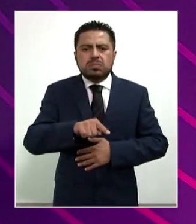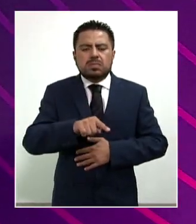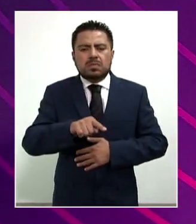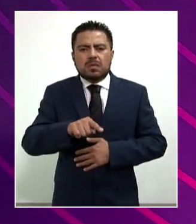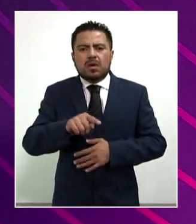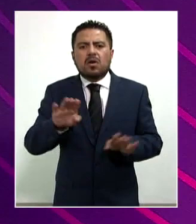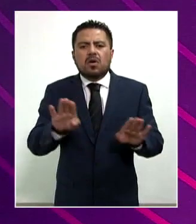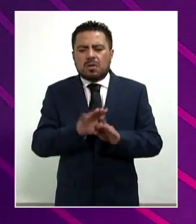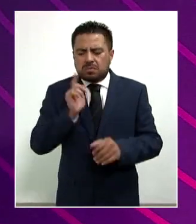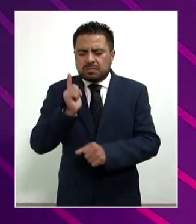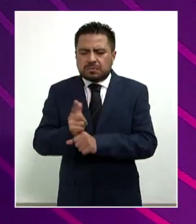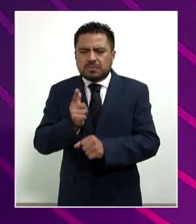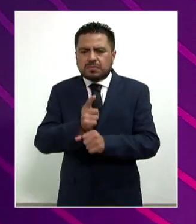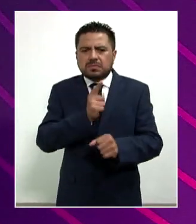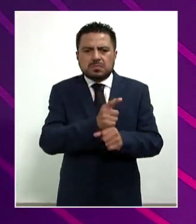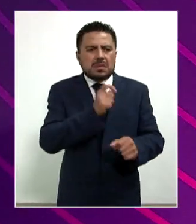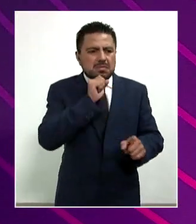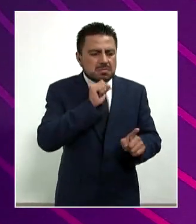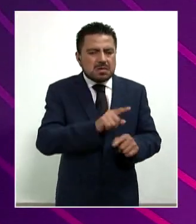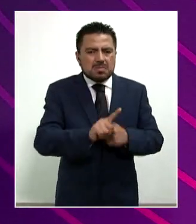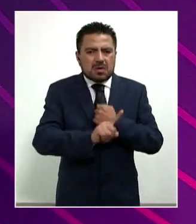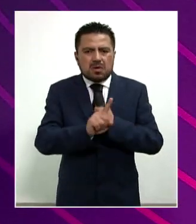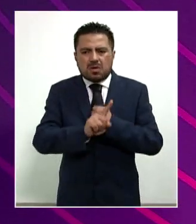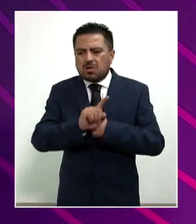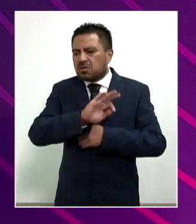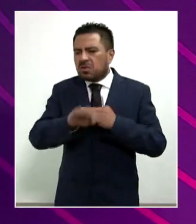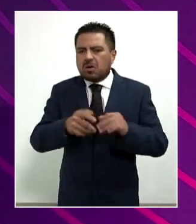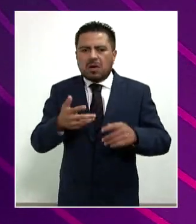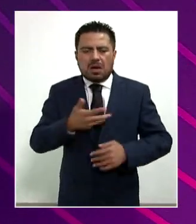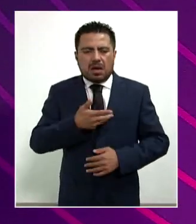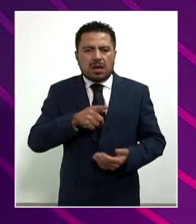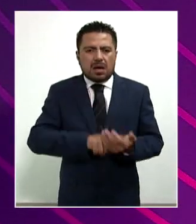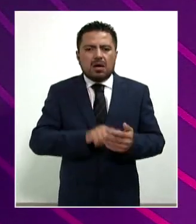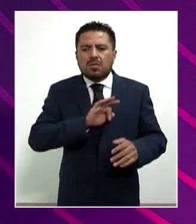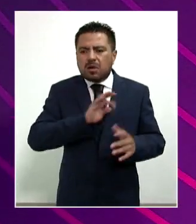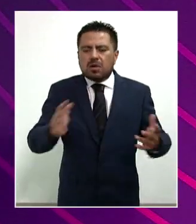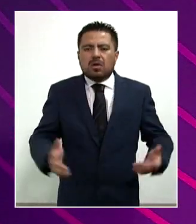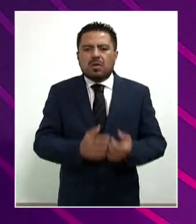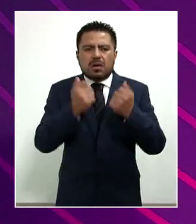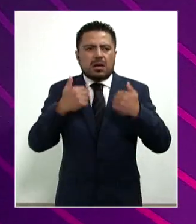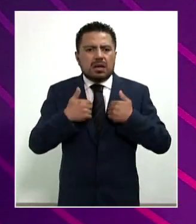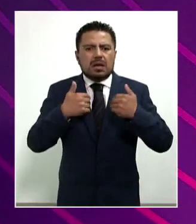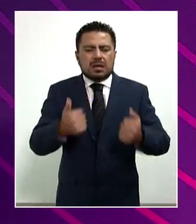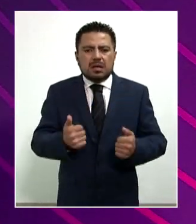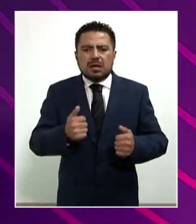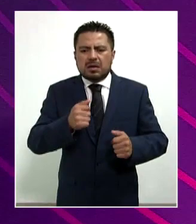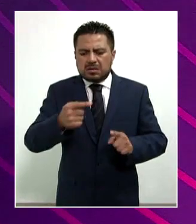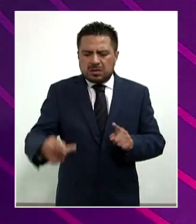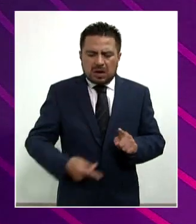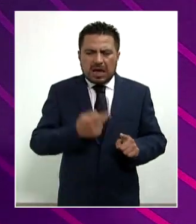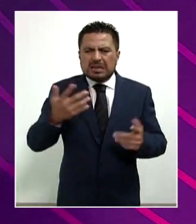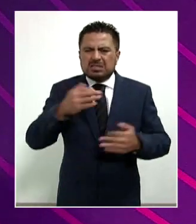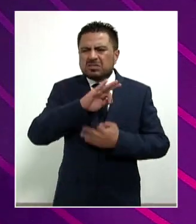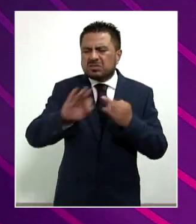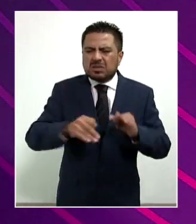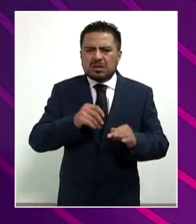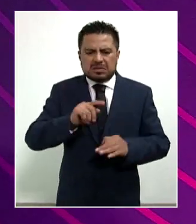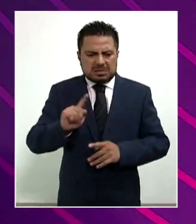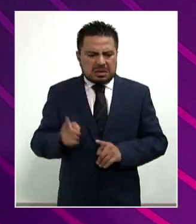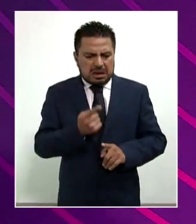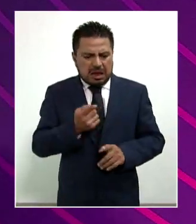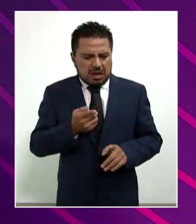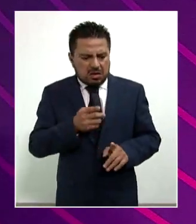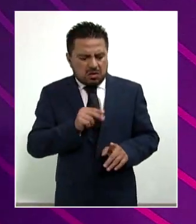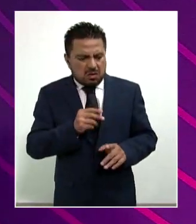cómo identificamos esos mismos prejuicios que todos tenemos y lograr entender y hacernos la siguiente pregunta: ¿será que no lo